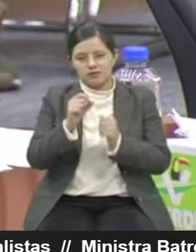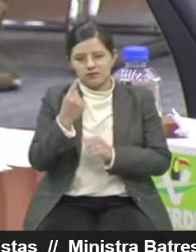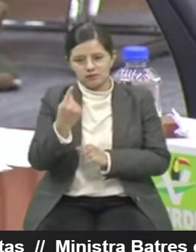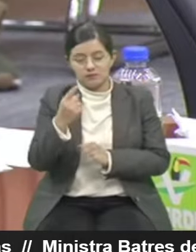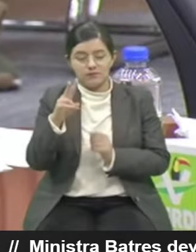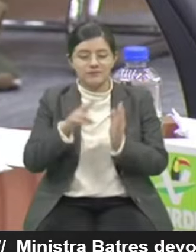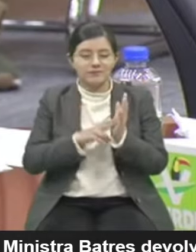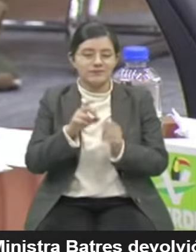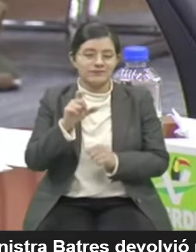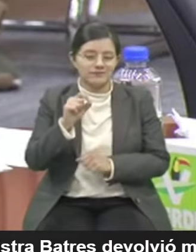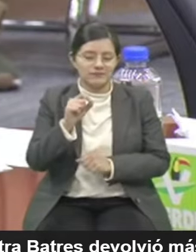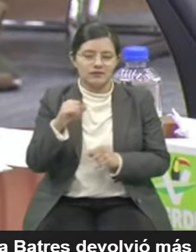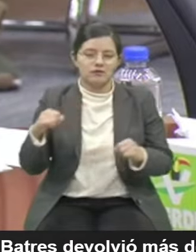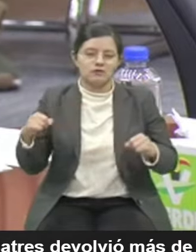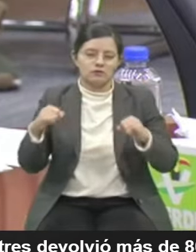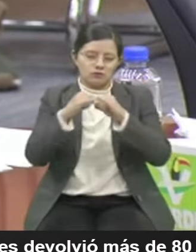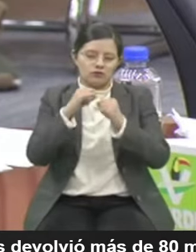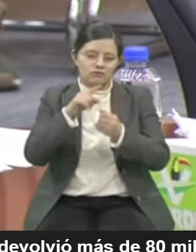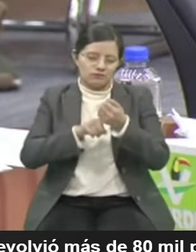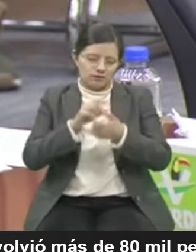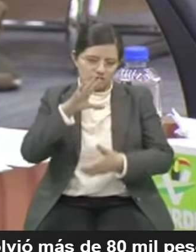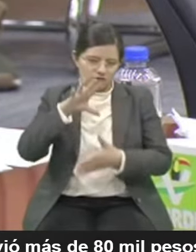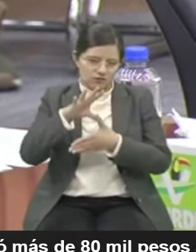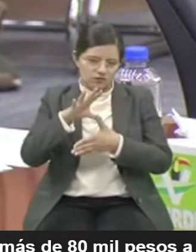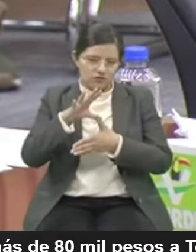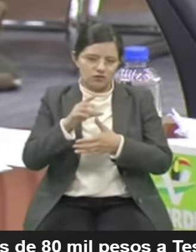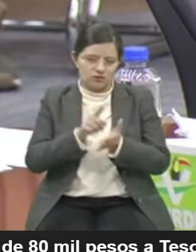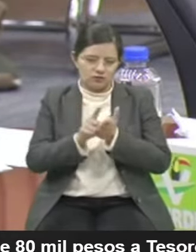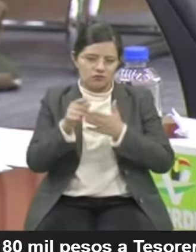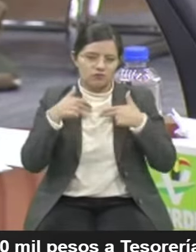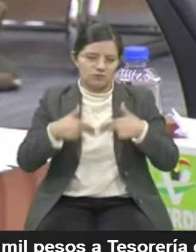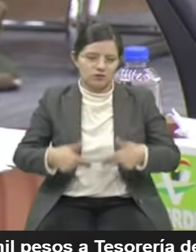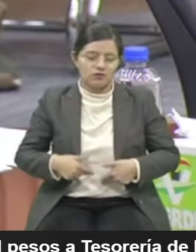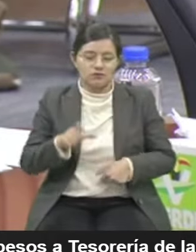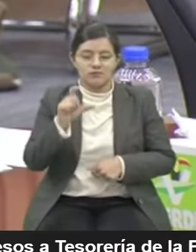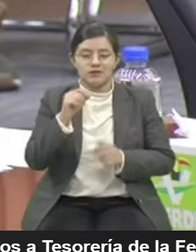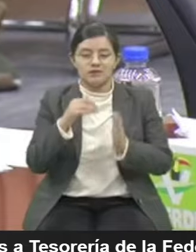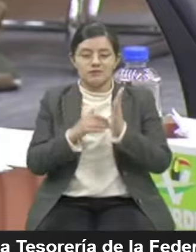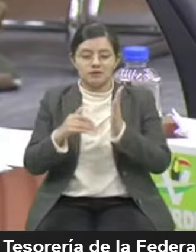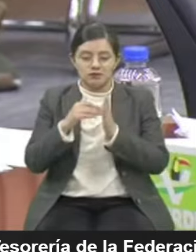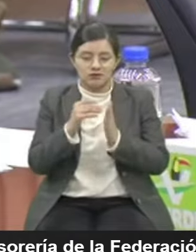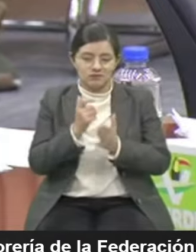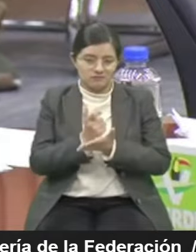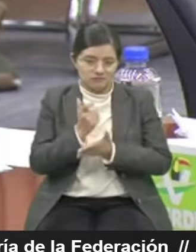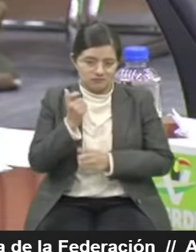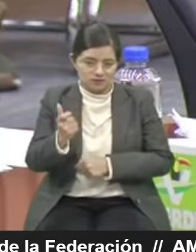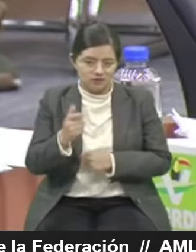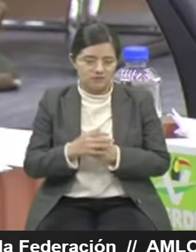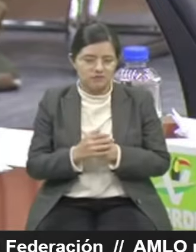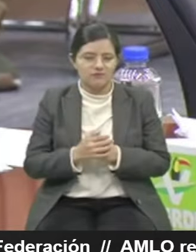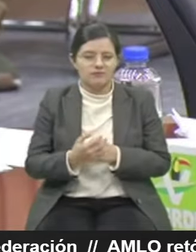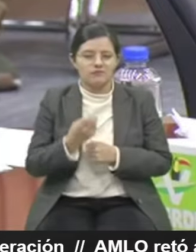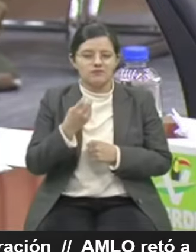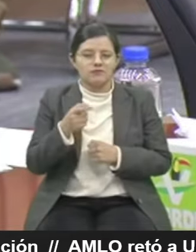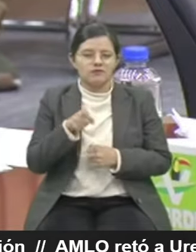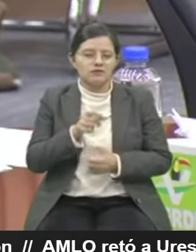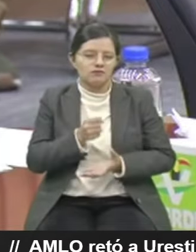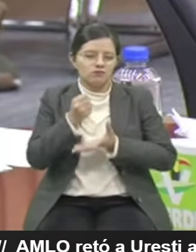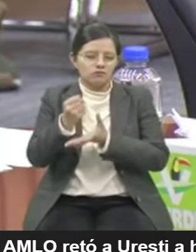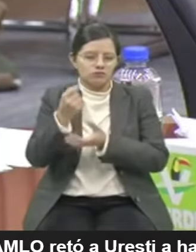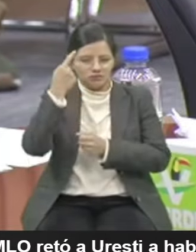2020 instituto interamericano de Derechos Humanos 20 millones de pesos operación del fondo de apoyo para la observación